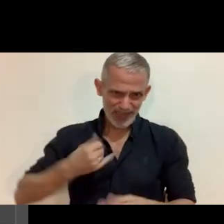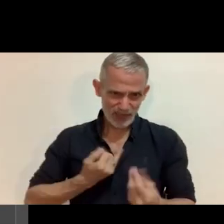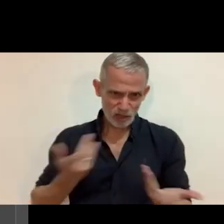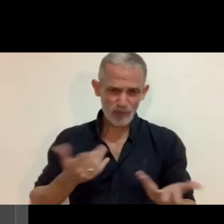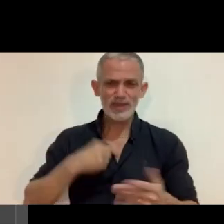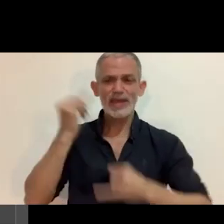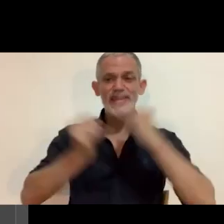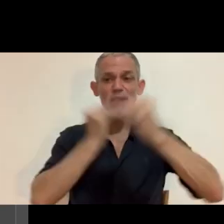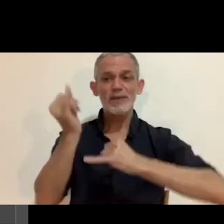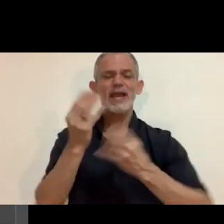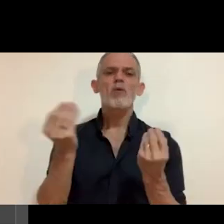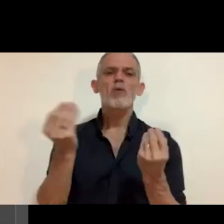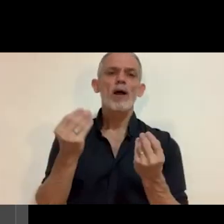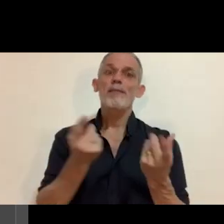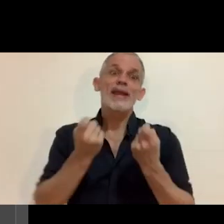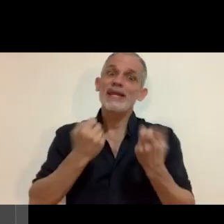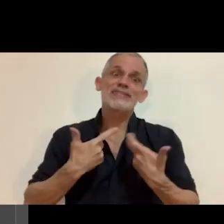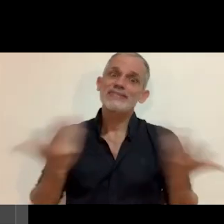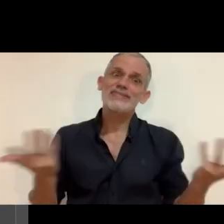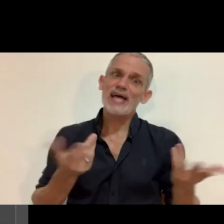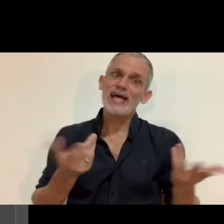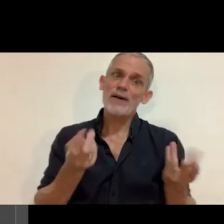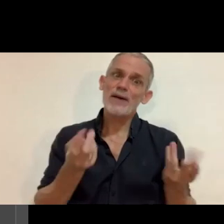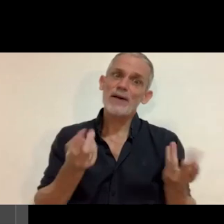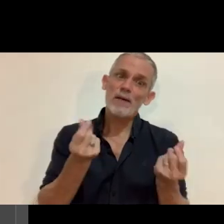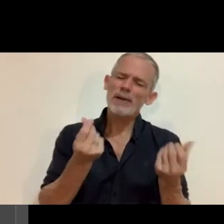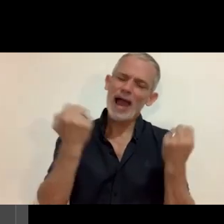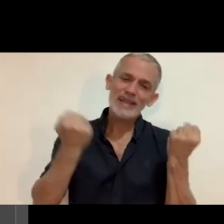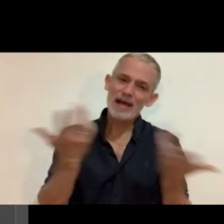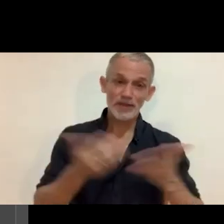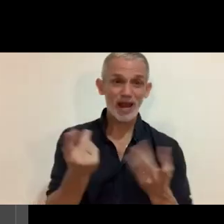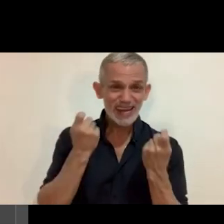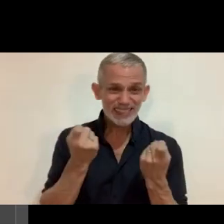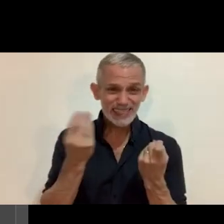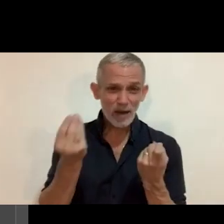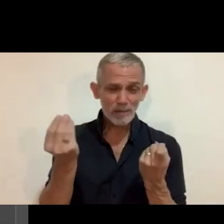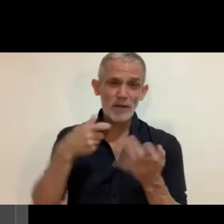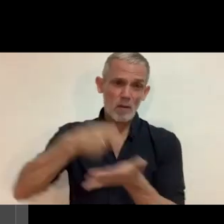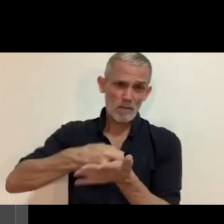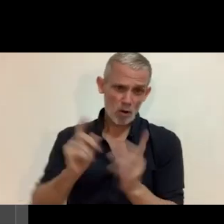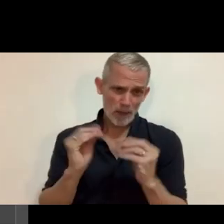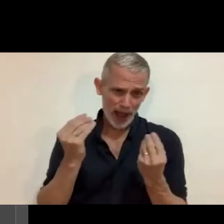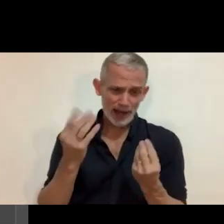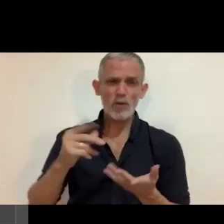un estado de necesidad, porque ya el estado de necesidad es para no pagar, no es para declarar